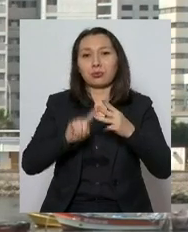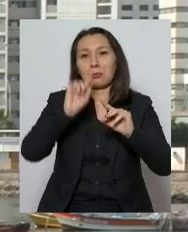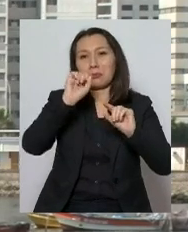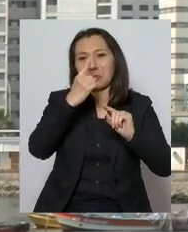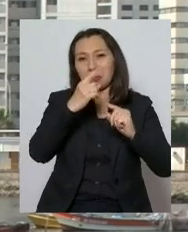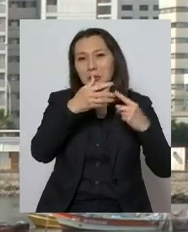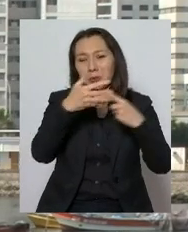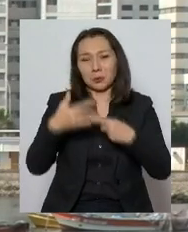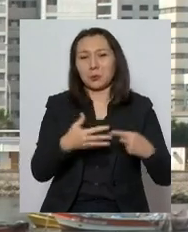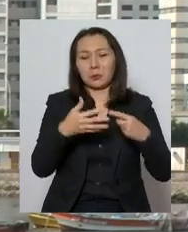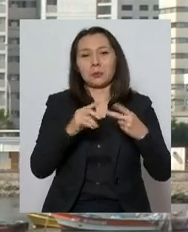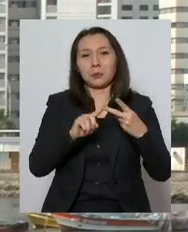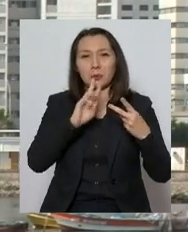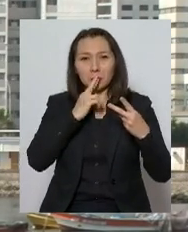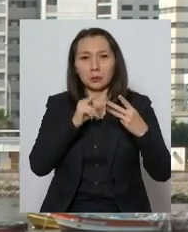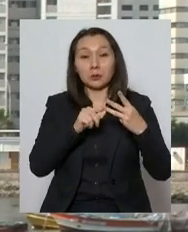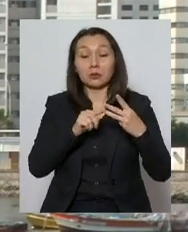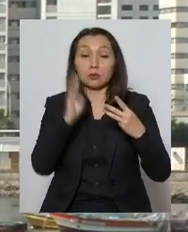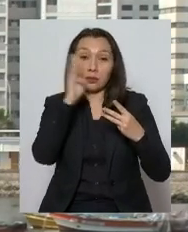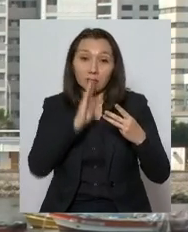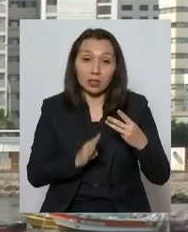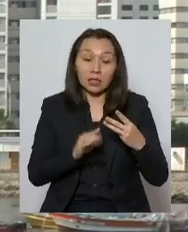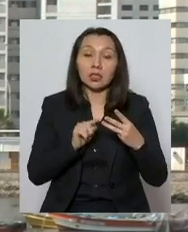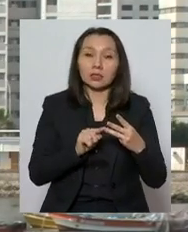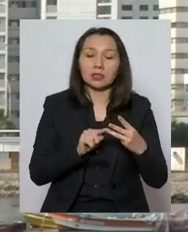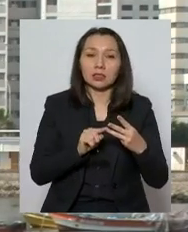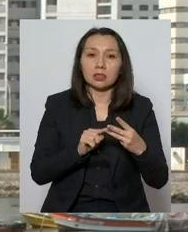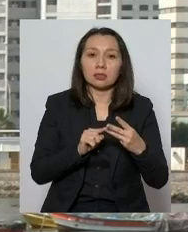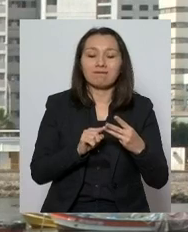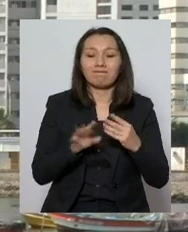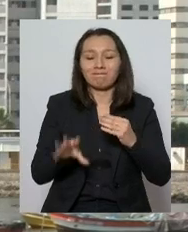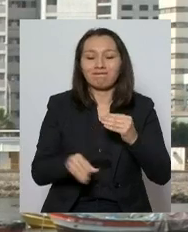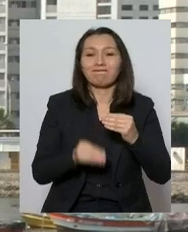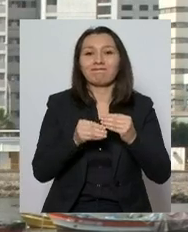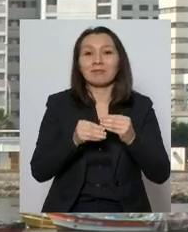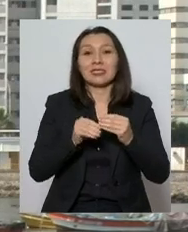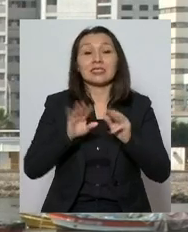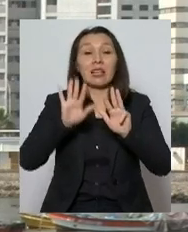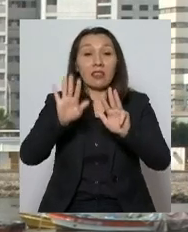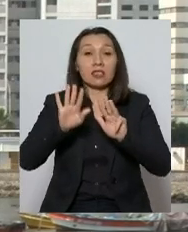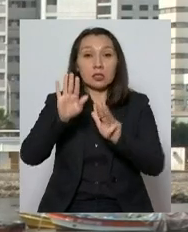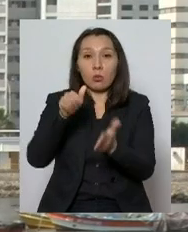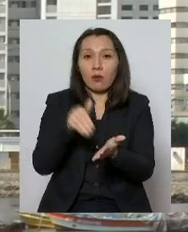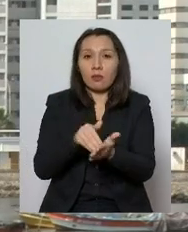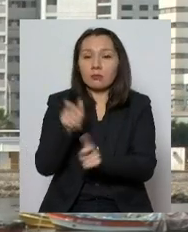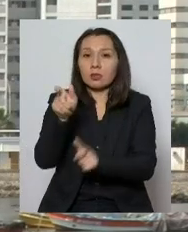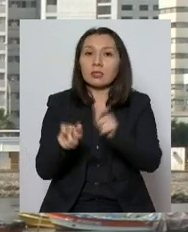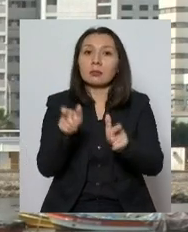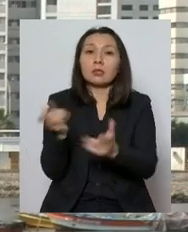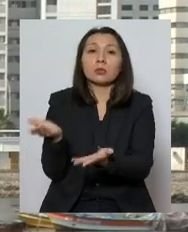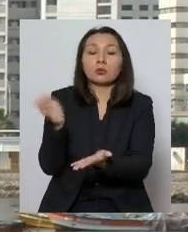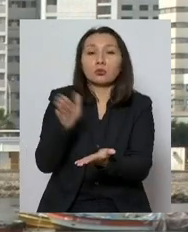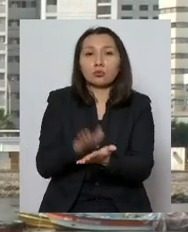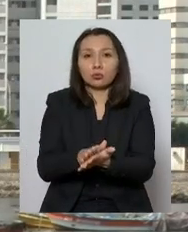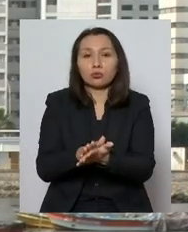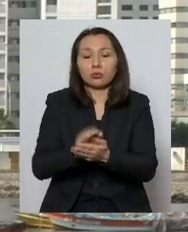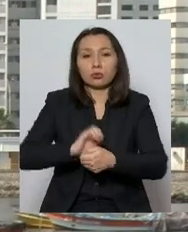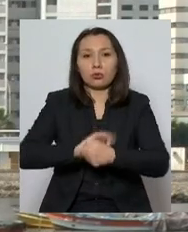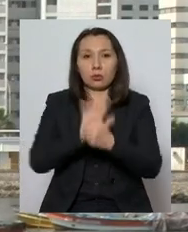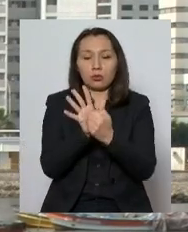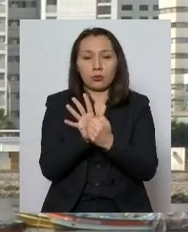lugar de casos y suma 19.000 fallecidos por